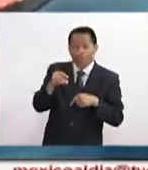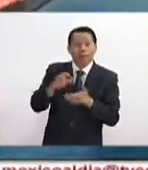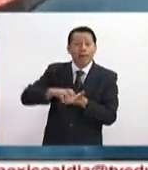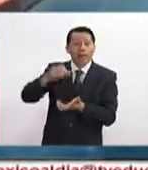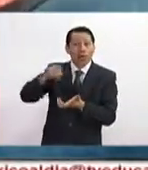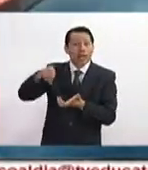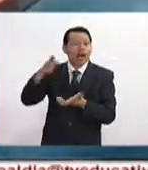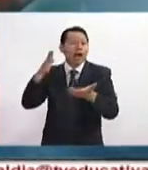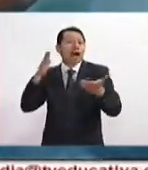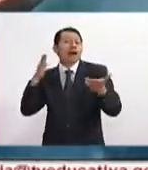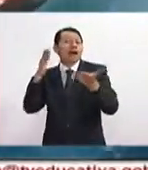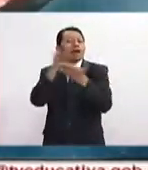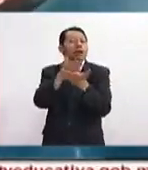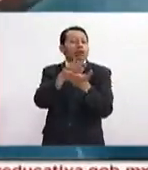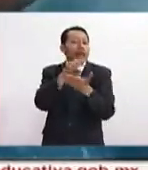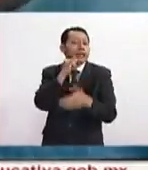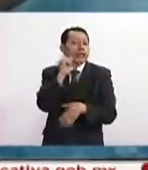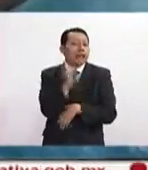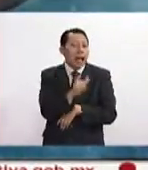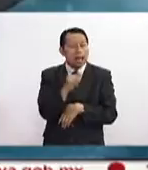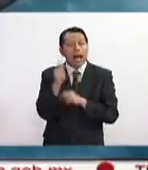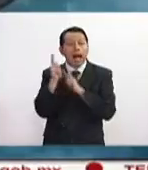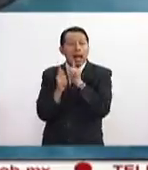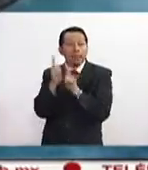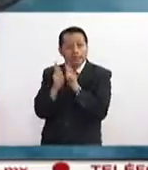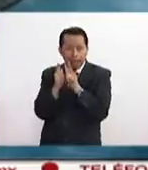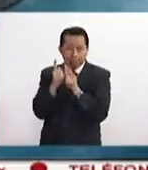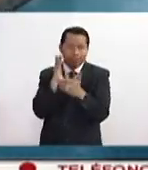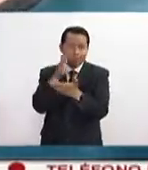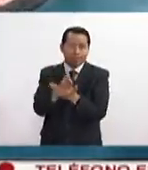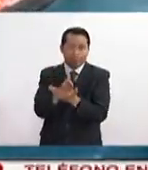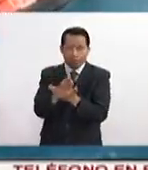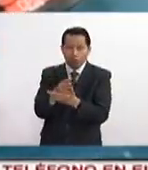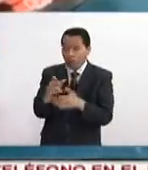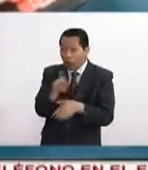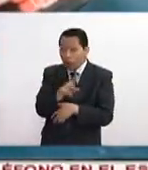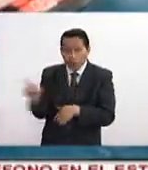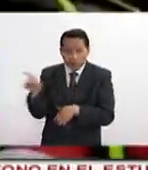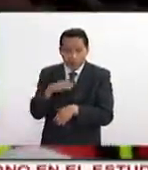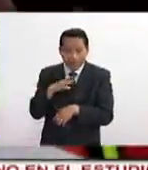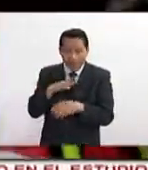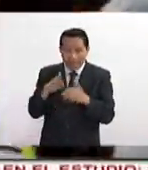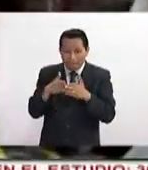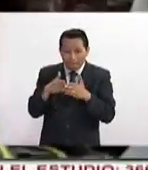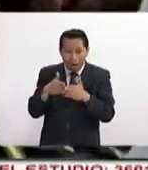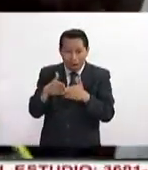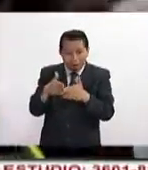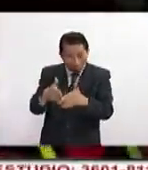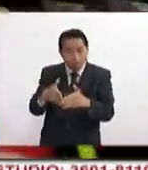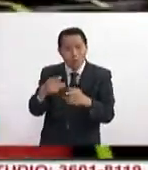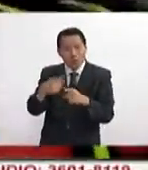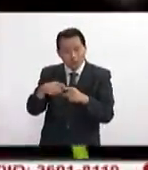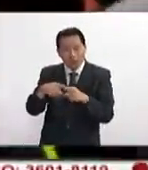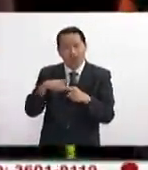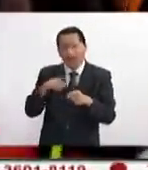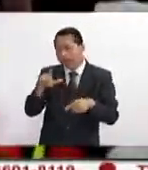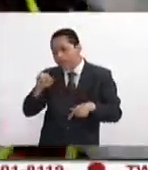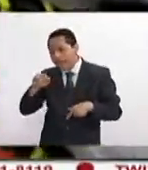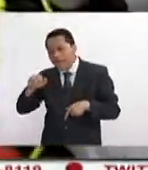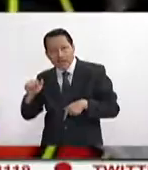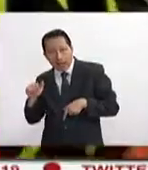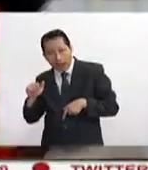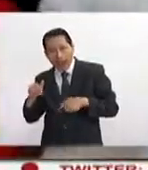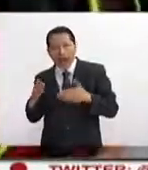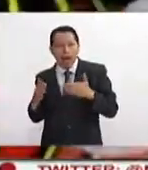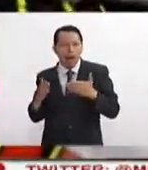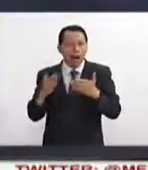como destino las costas de Italia y de Grecia. Todos los migrantes viajaban en 10 embarcaciones que partieron de Libia y las